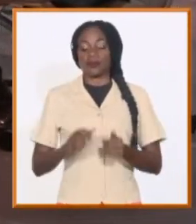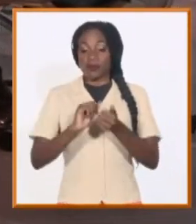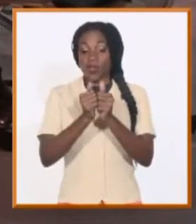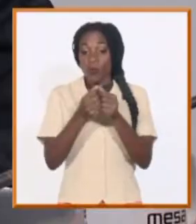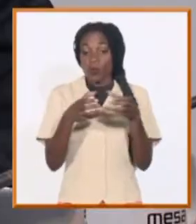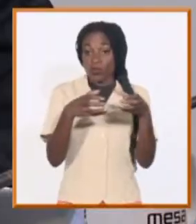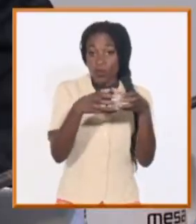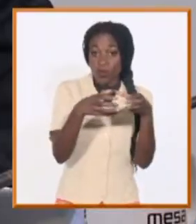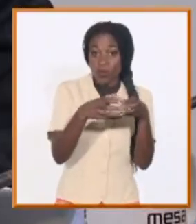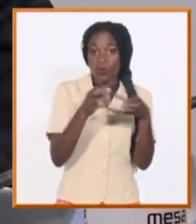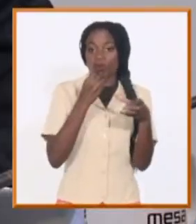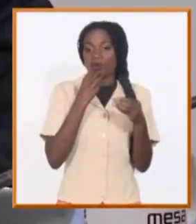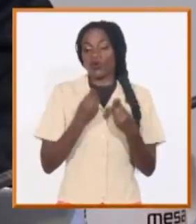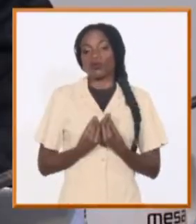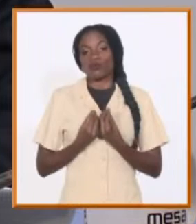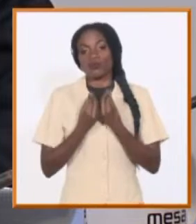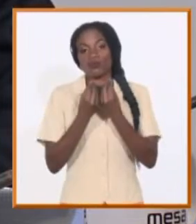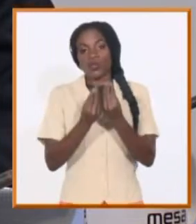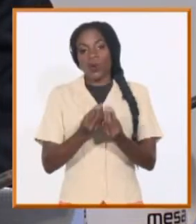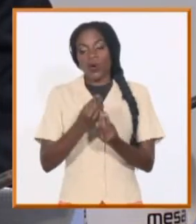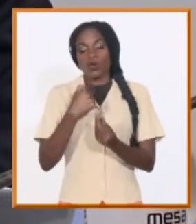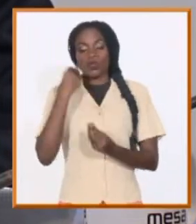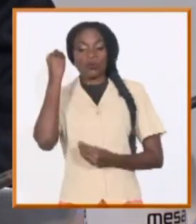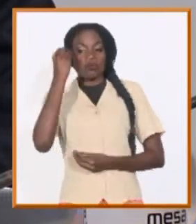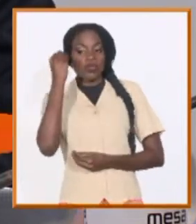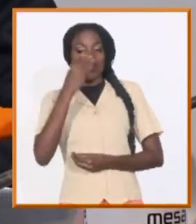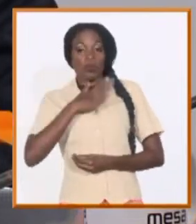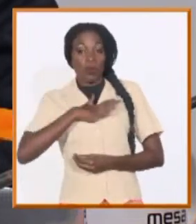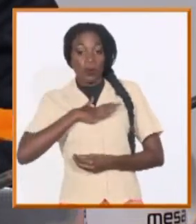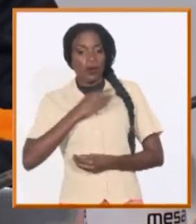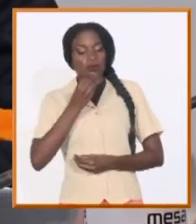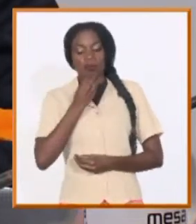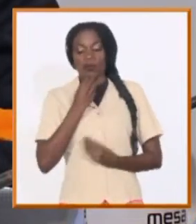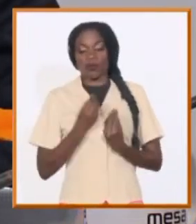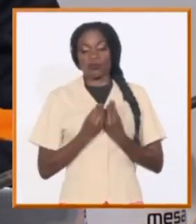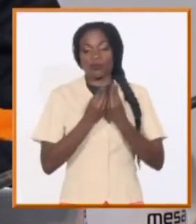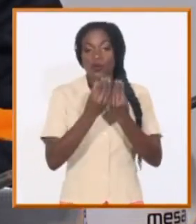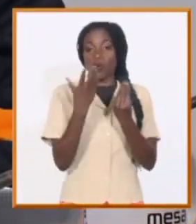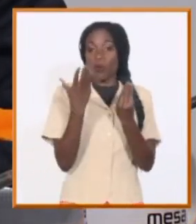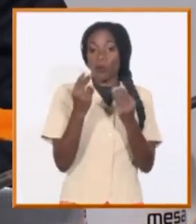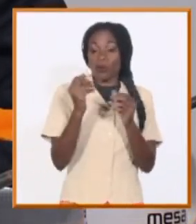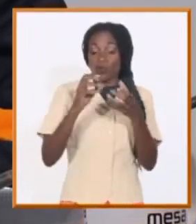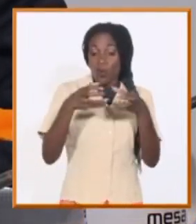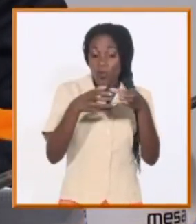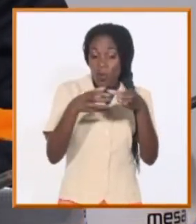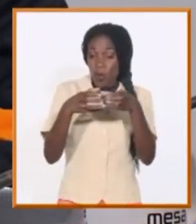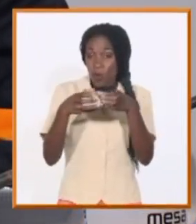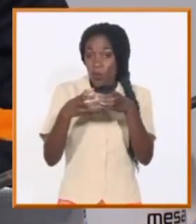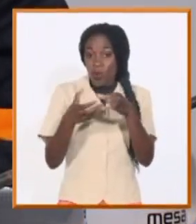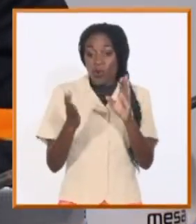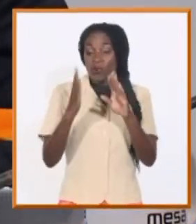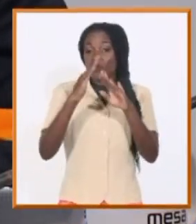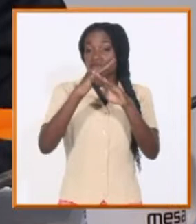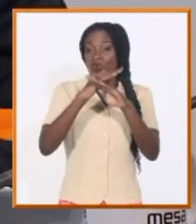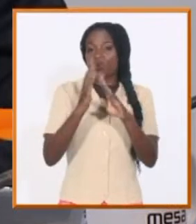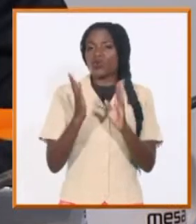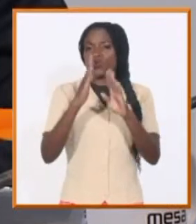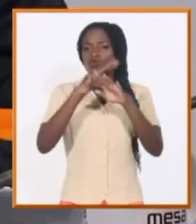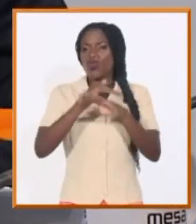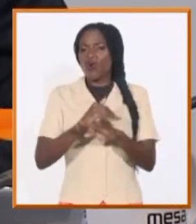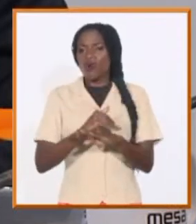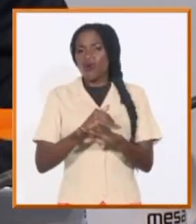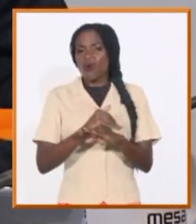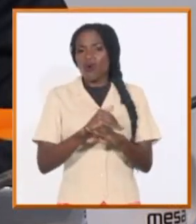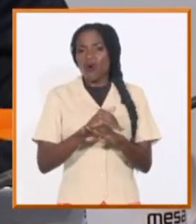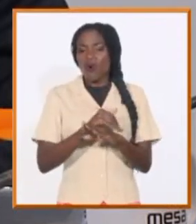no pudieron aportar lo que se esperaba. Muchos deportes colectivos no tenían, excepto